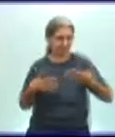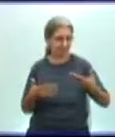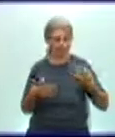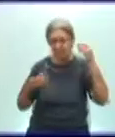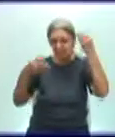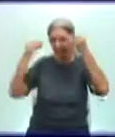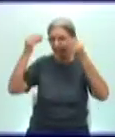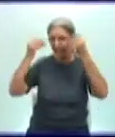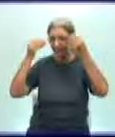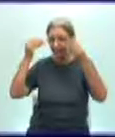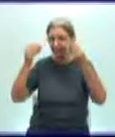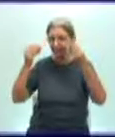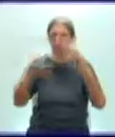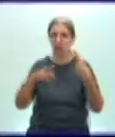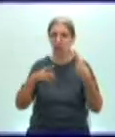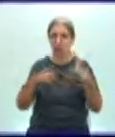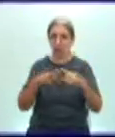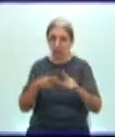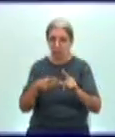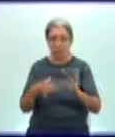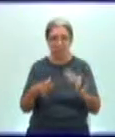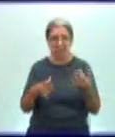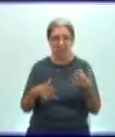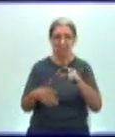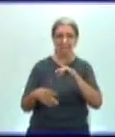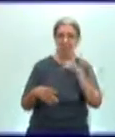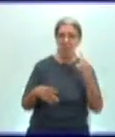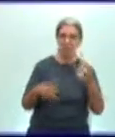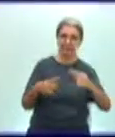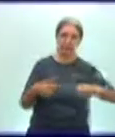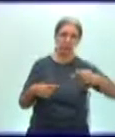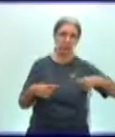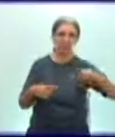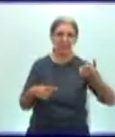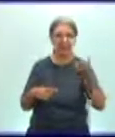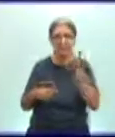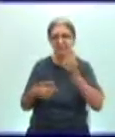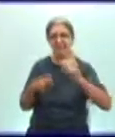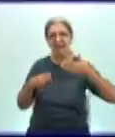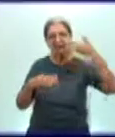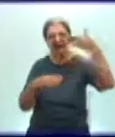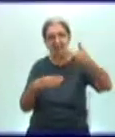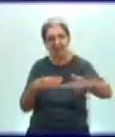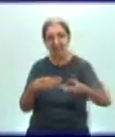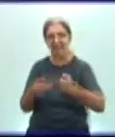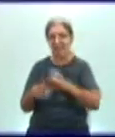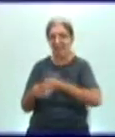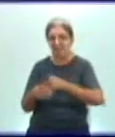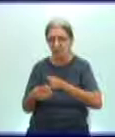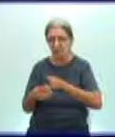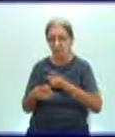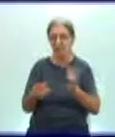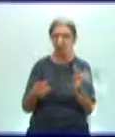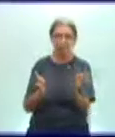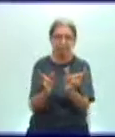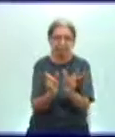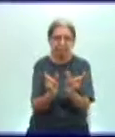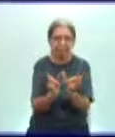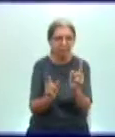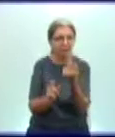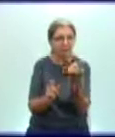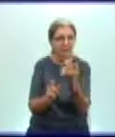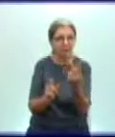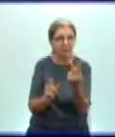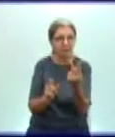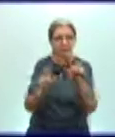análisis. El otro cuento, Muerte constante más allá del amor, relaciona dos conceptos fundamentales para el ser humano.